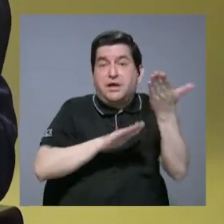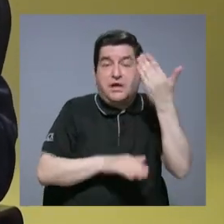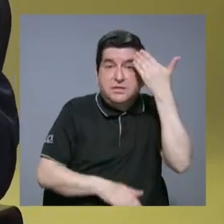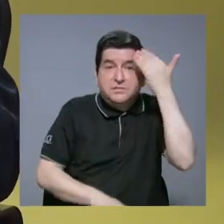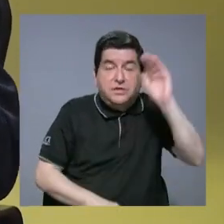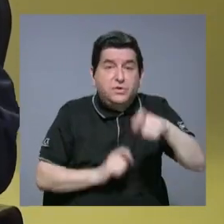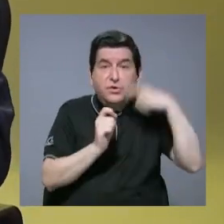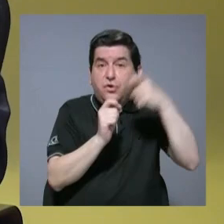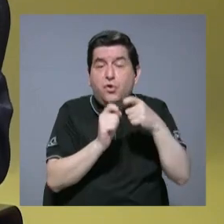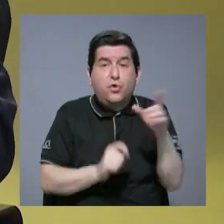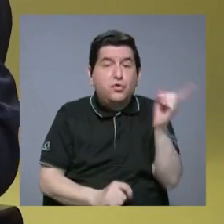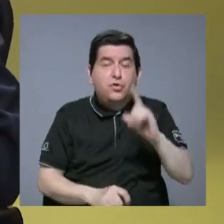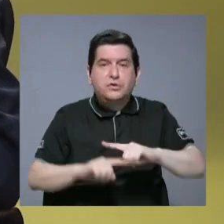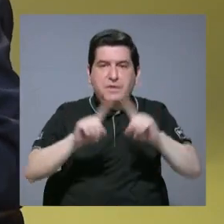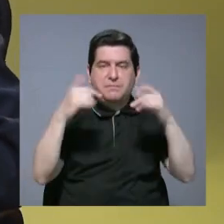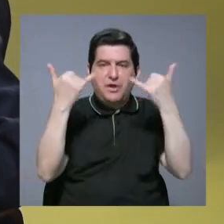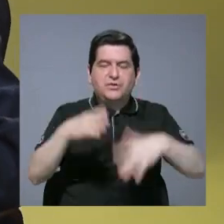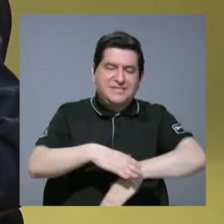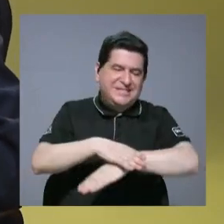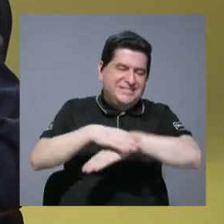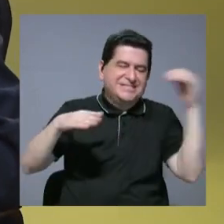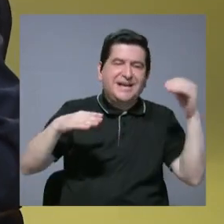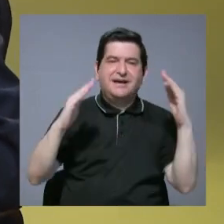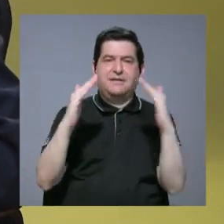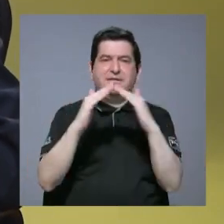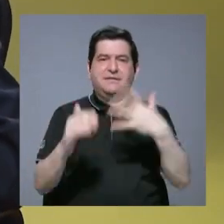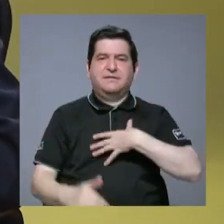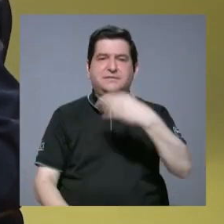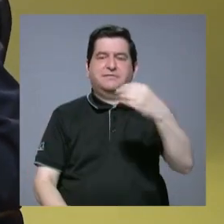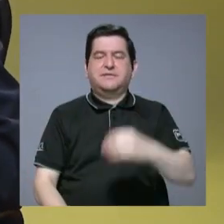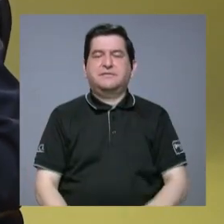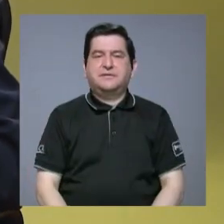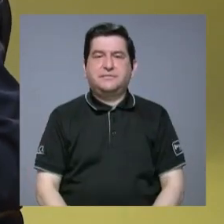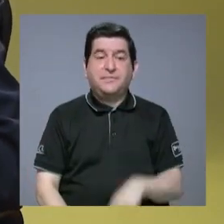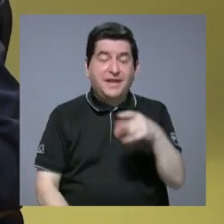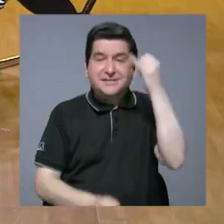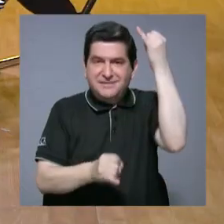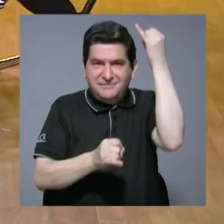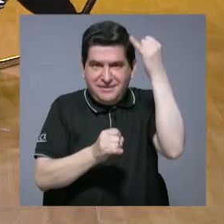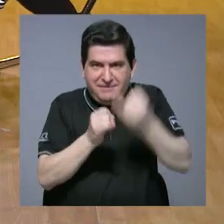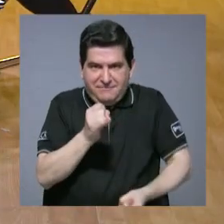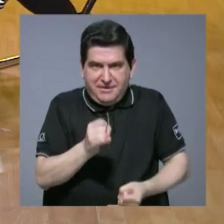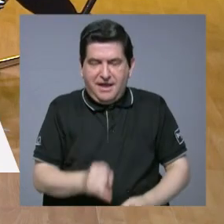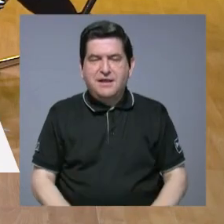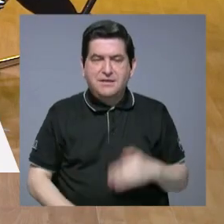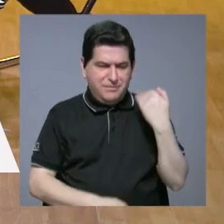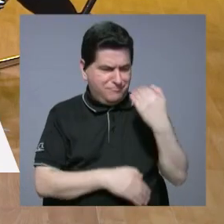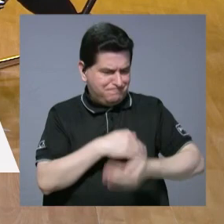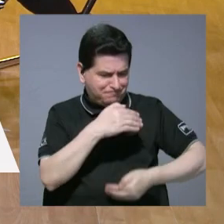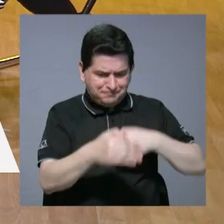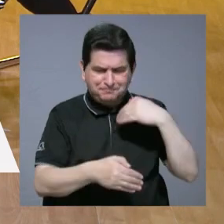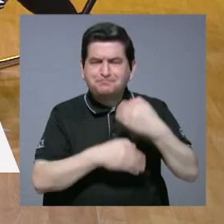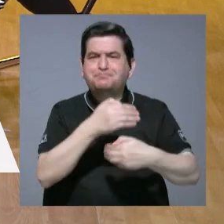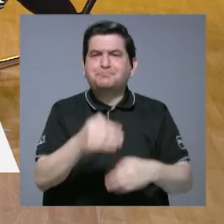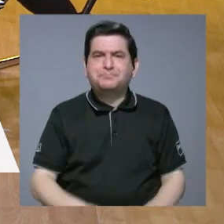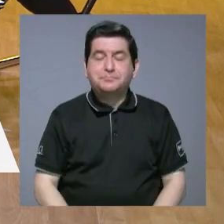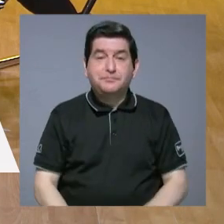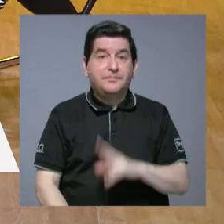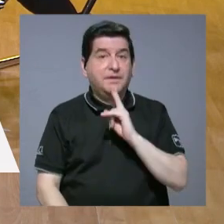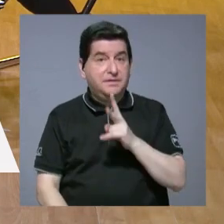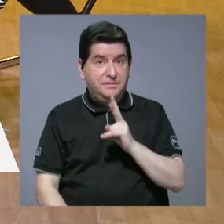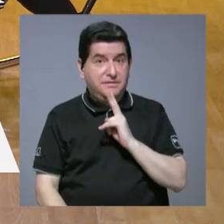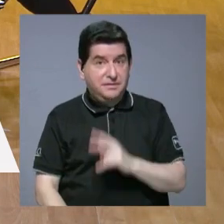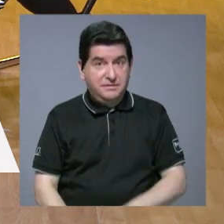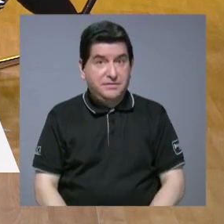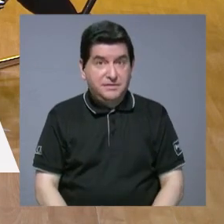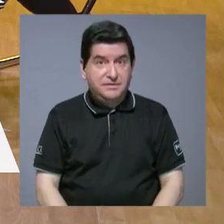exactamente a dónde, pero ya que lo sacó de la Casa Blanca. Eso concluyó un proceso realmente